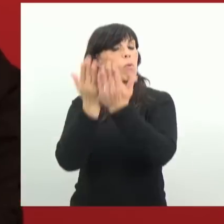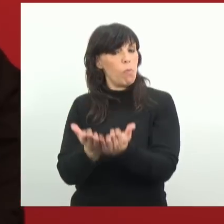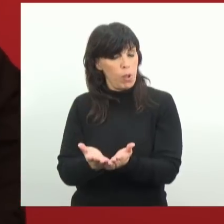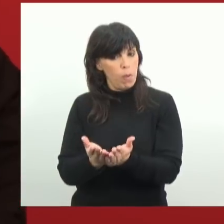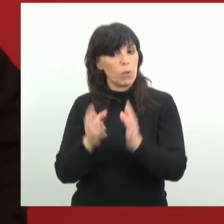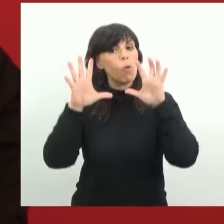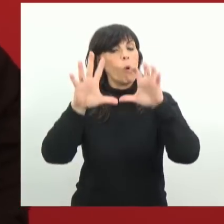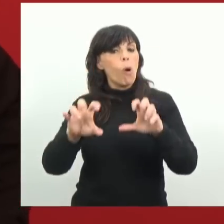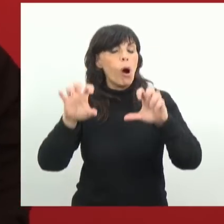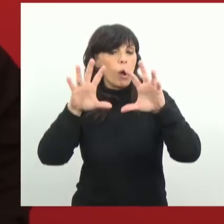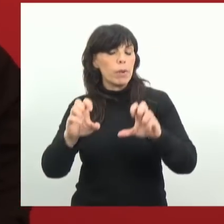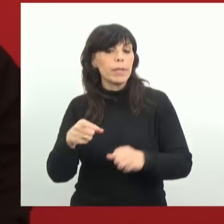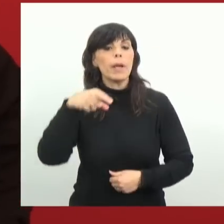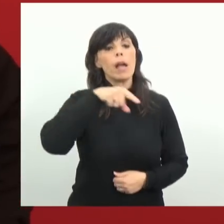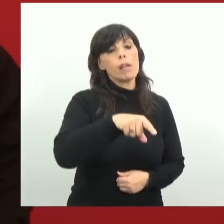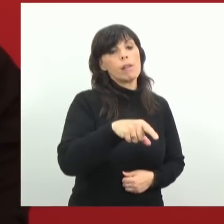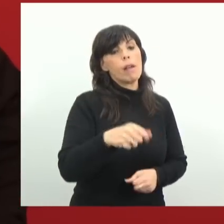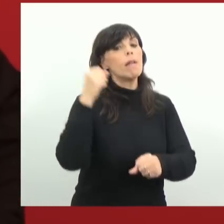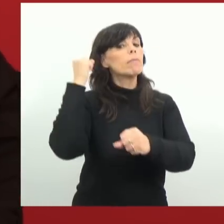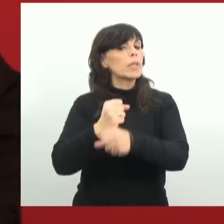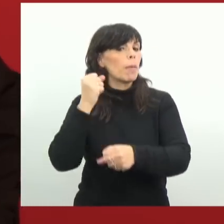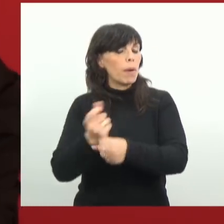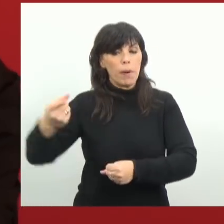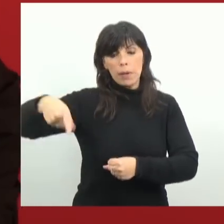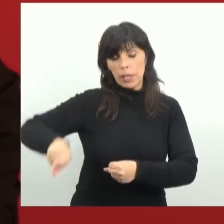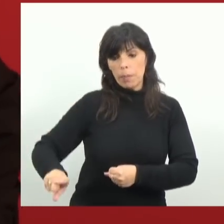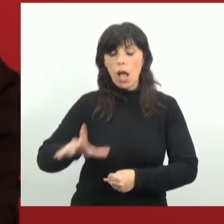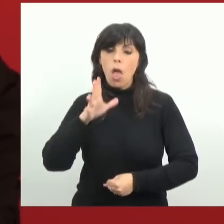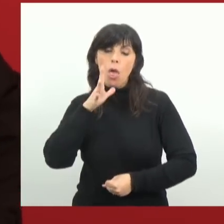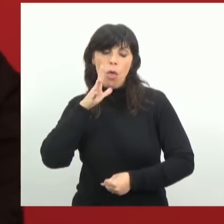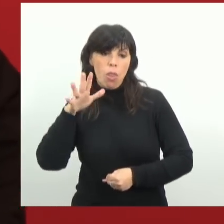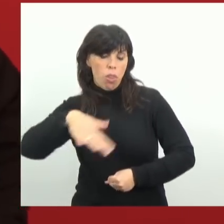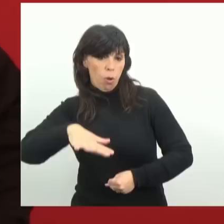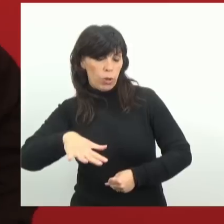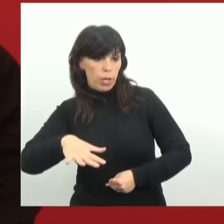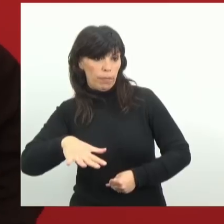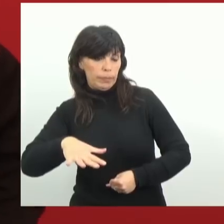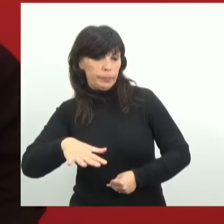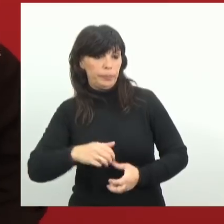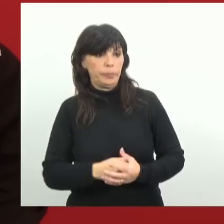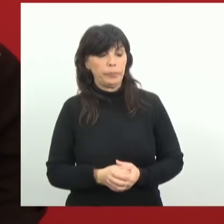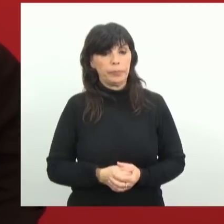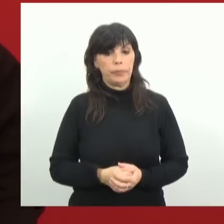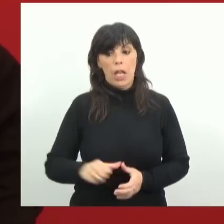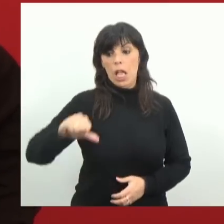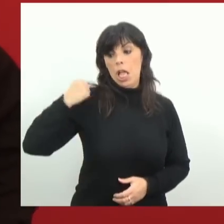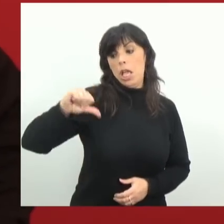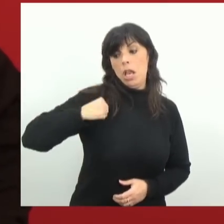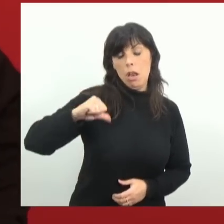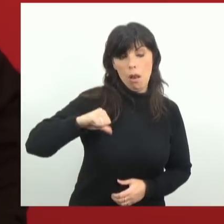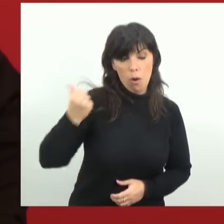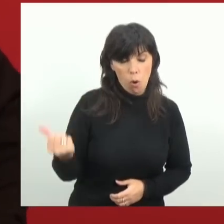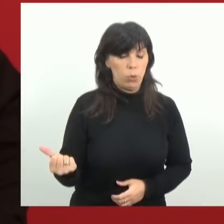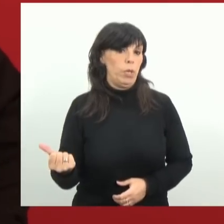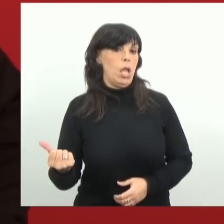ayudante en las operaciones, cuando el cirujano o los cirujanos